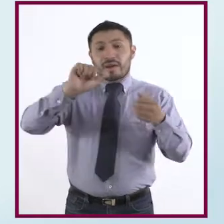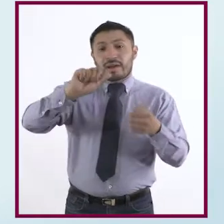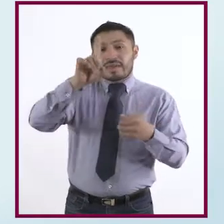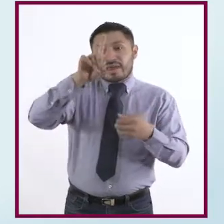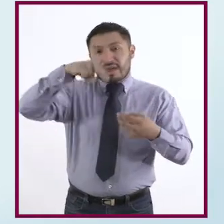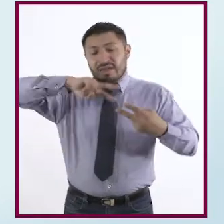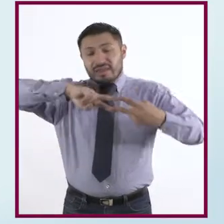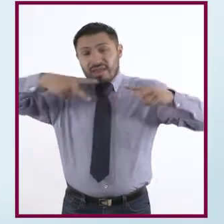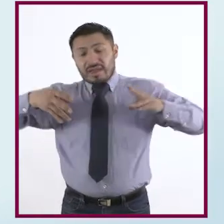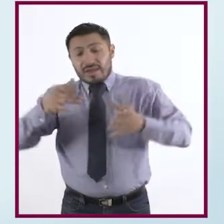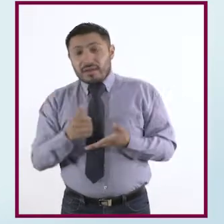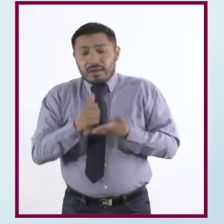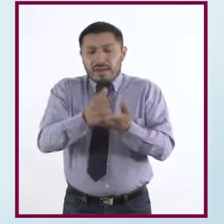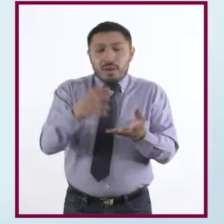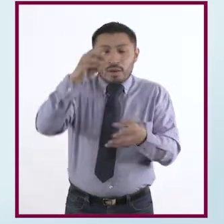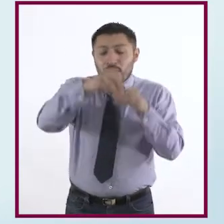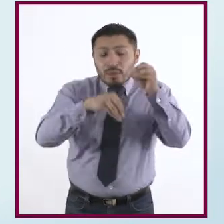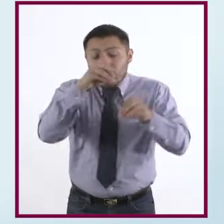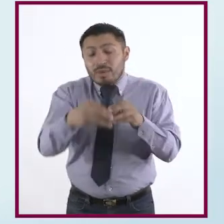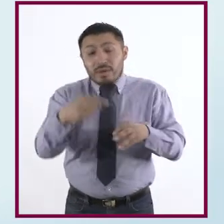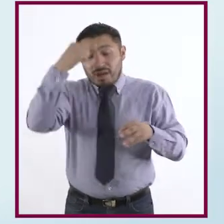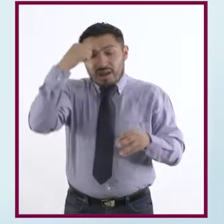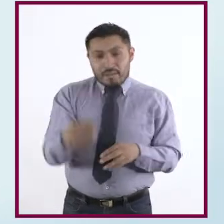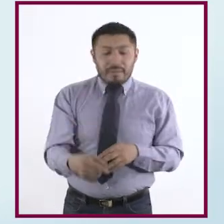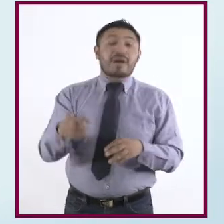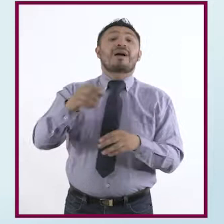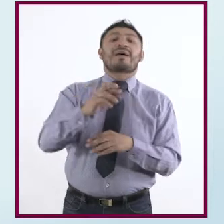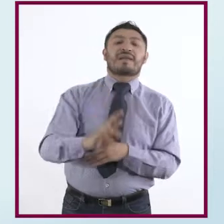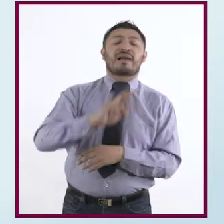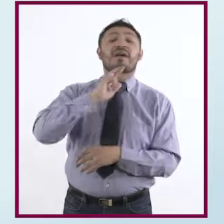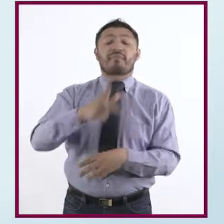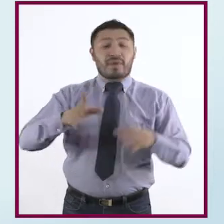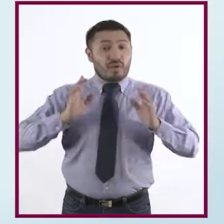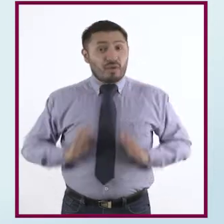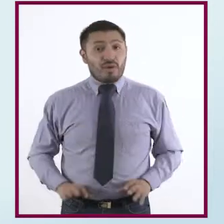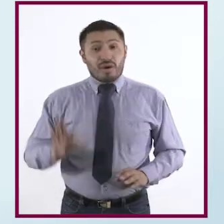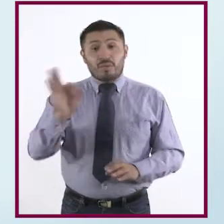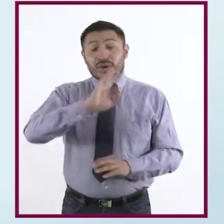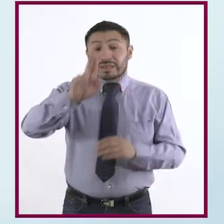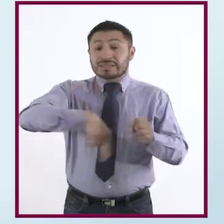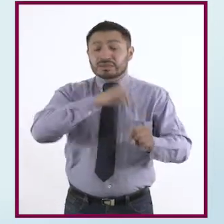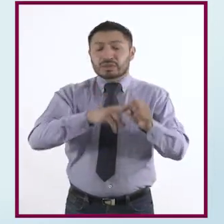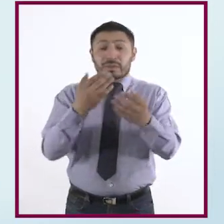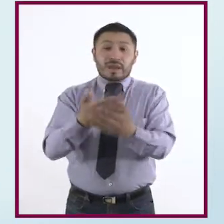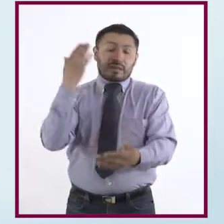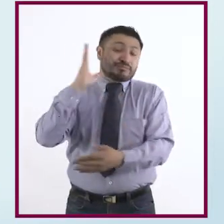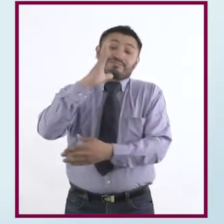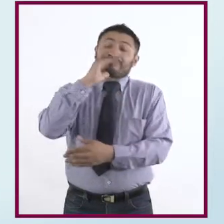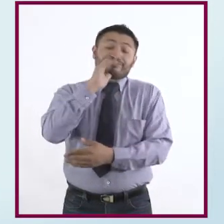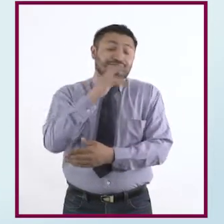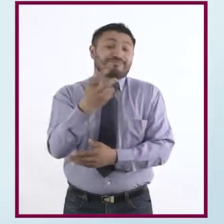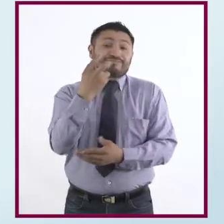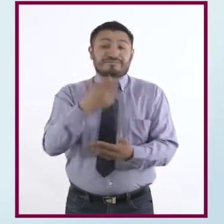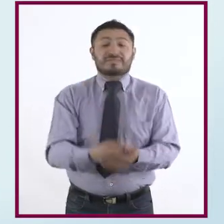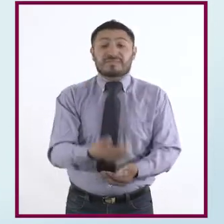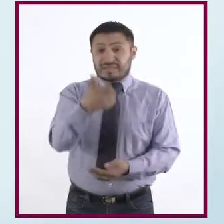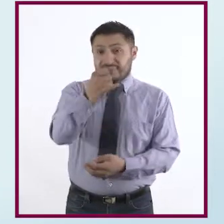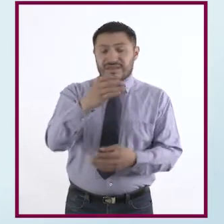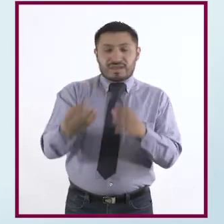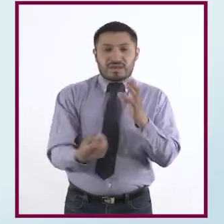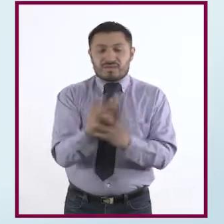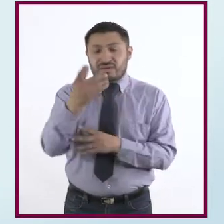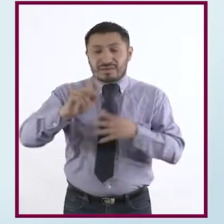una descendencia que la selección natural probablemente nunca hubiera conseguido. Así, las nuevas tecnologías